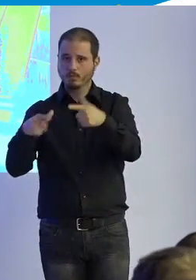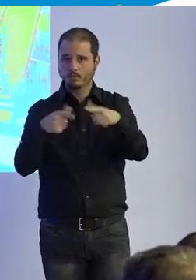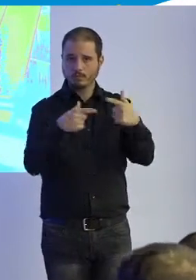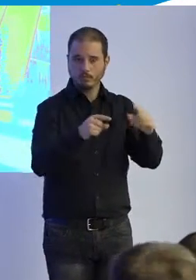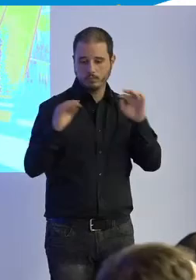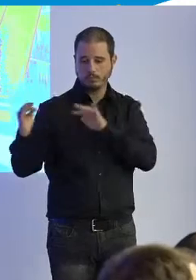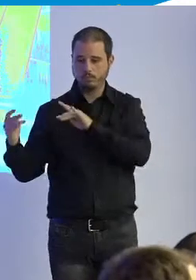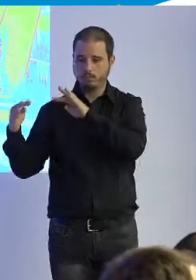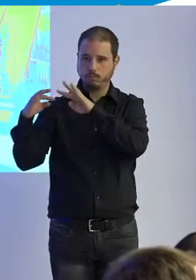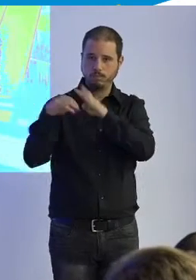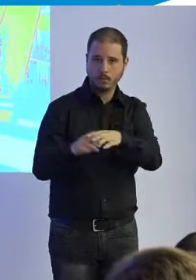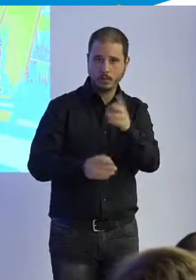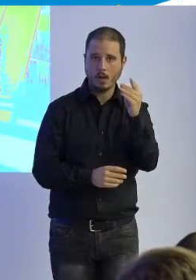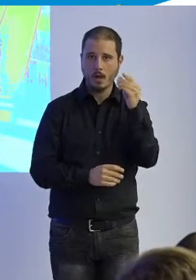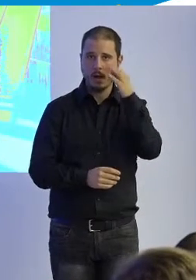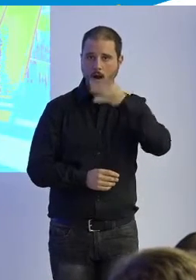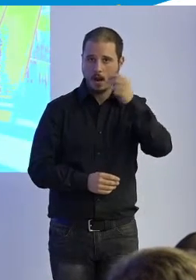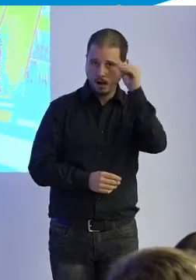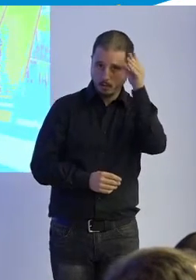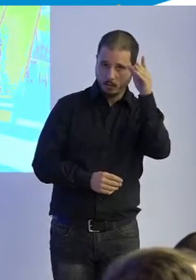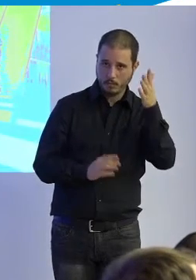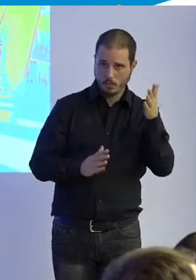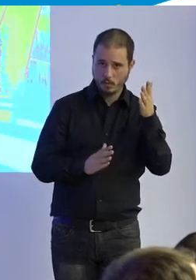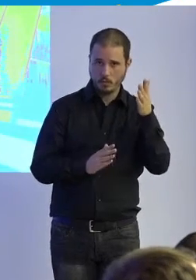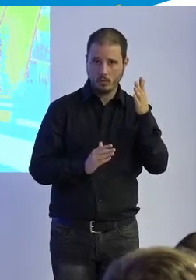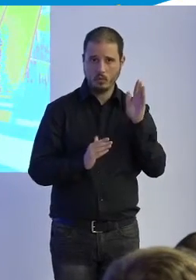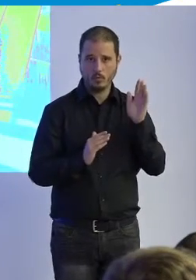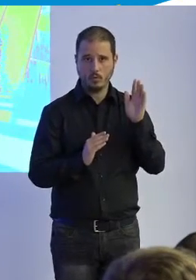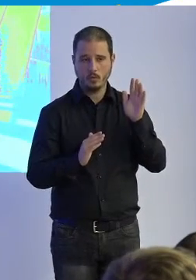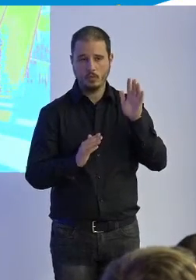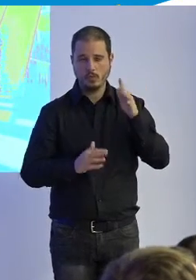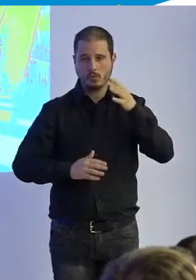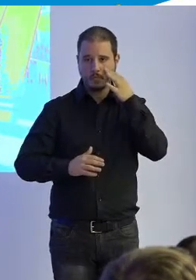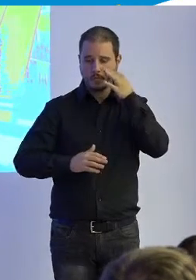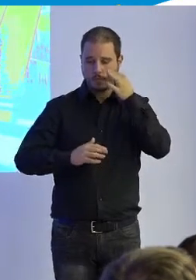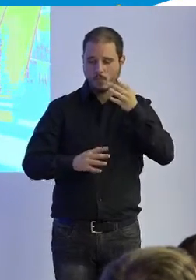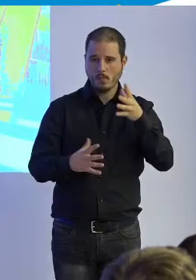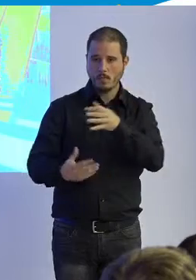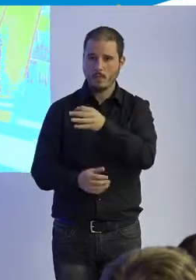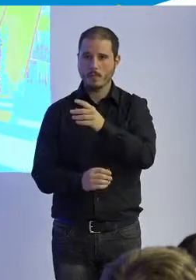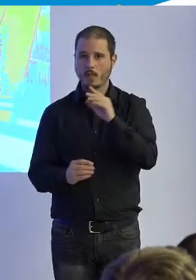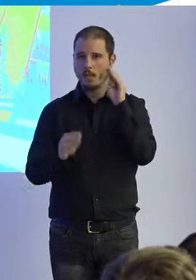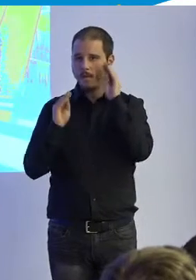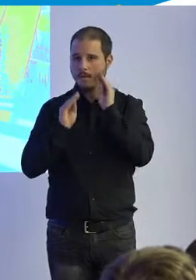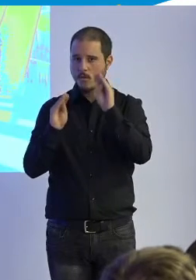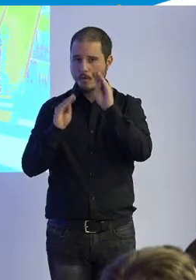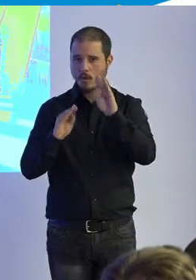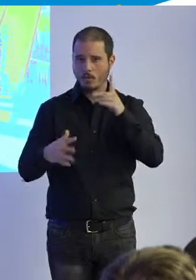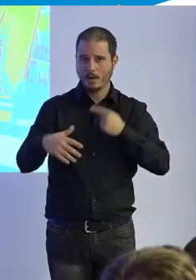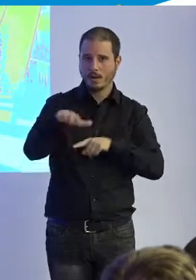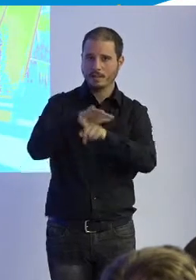de moda y tal, la pregunta es, ¿traen la formación, en vuestra opinión, adecuada para poder desarrollar estas